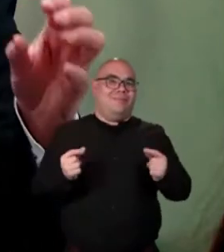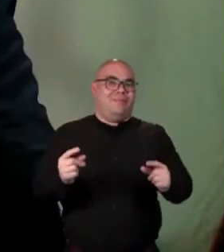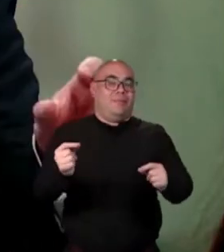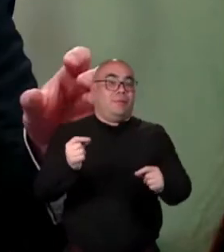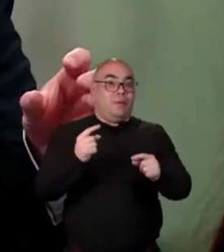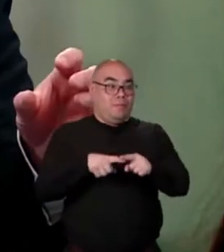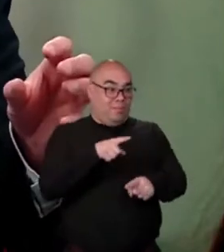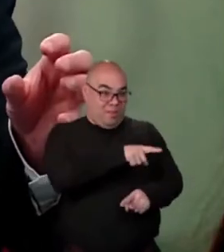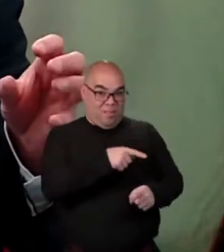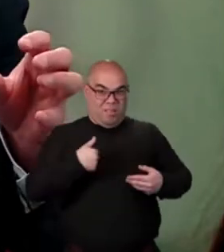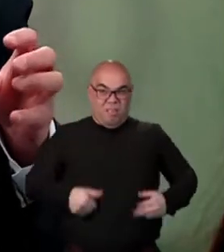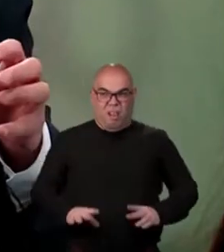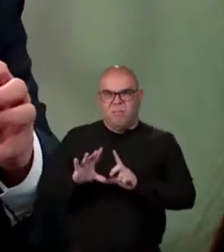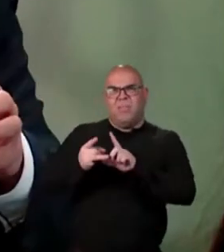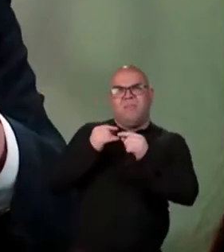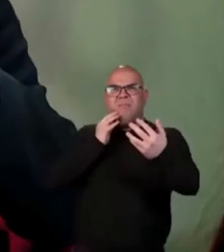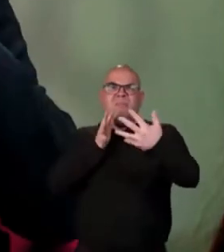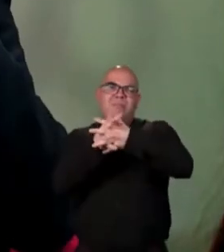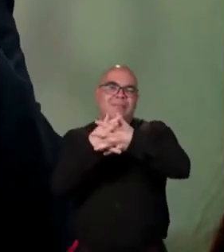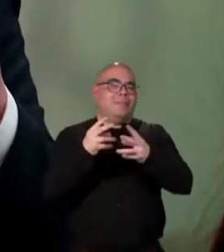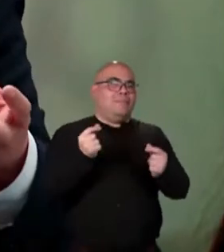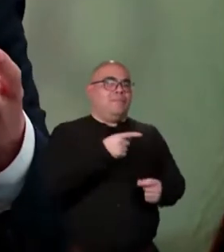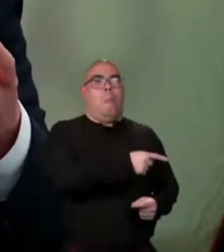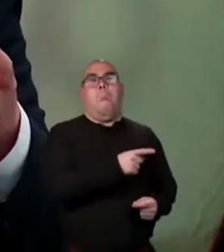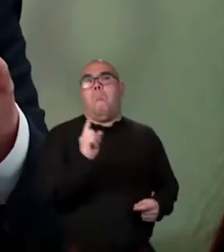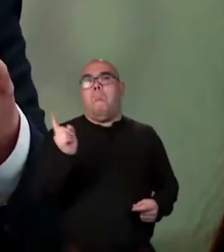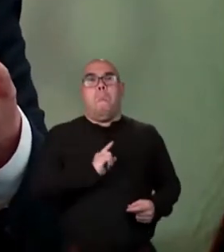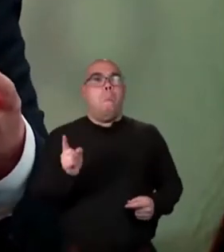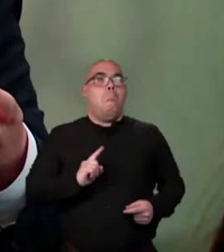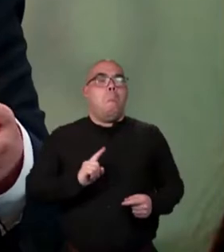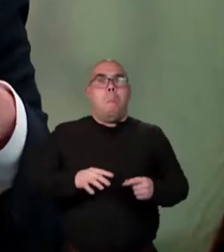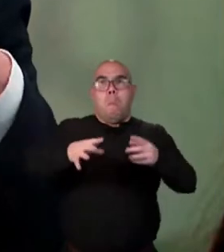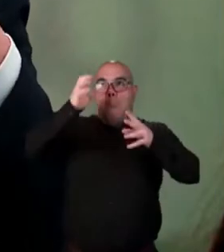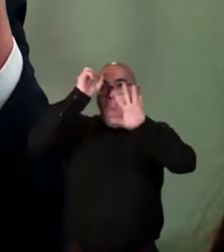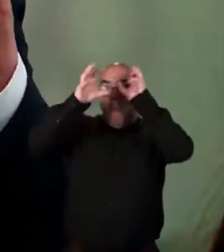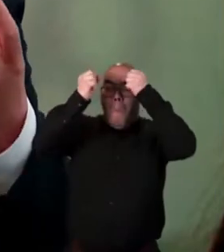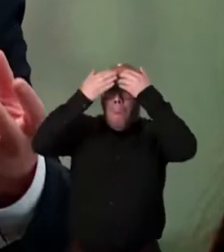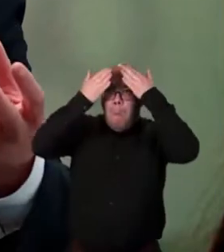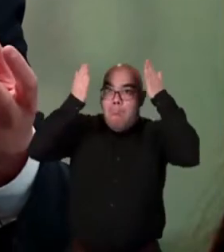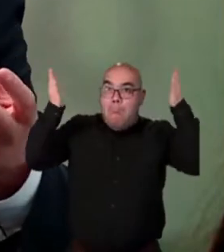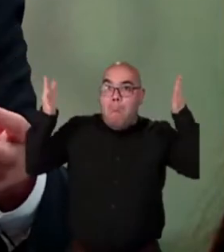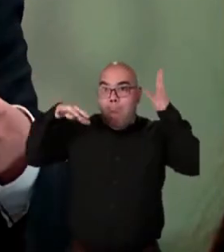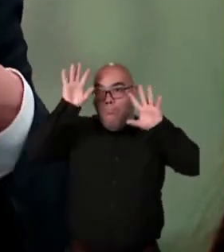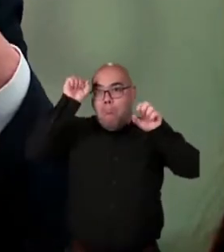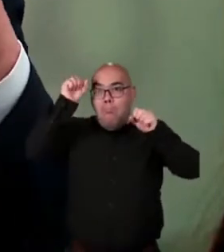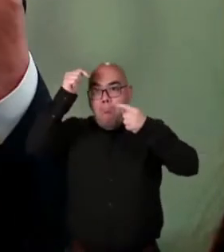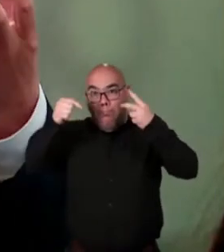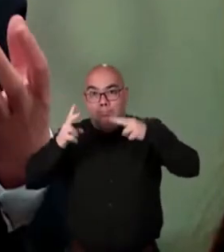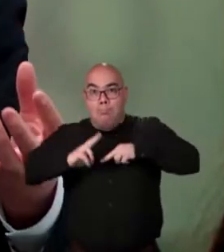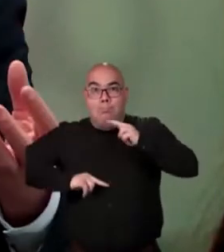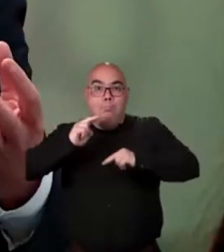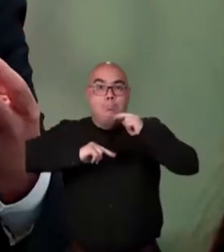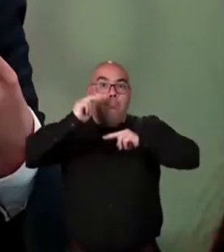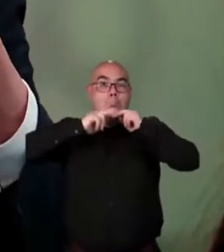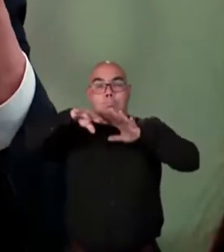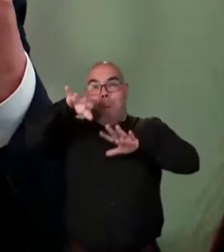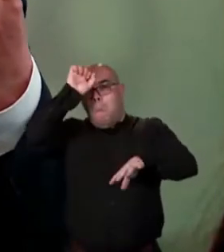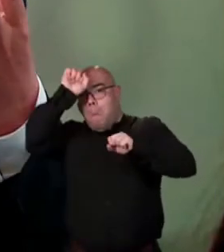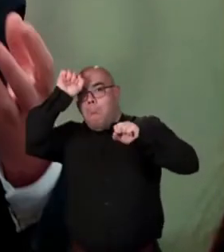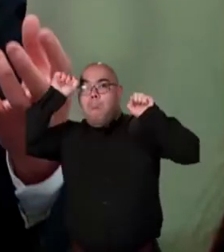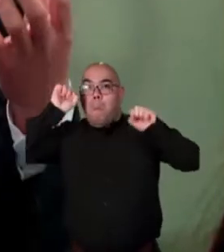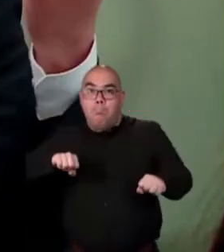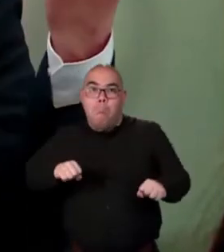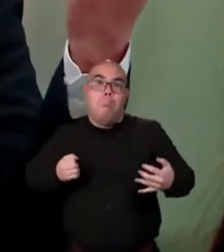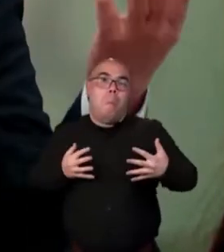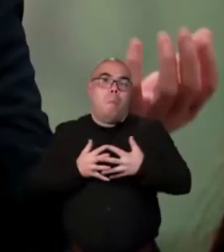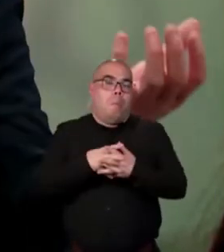pero no eran nativos digitales enseñarles a que había otras posibilidades y que sobre ellos se podía construir y se podía desarrollar fue algo